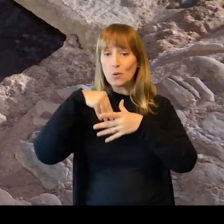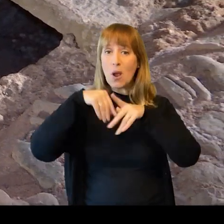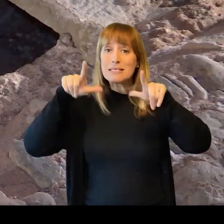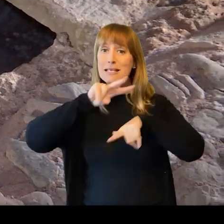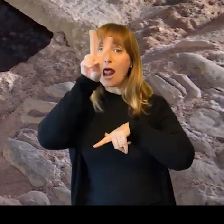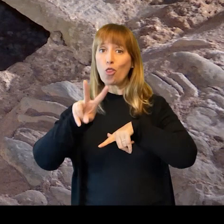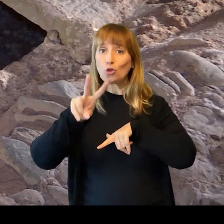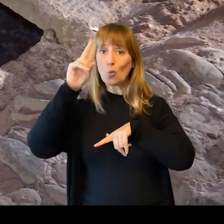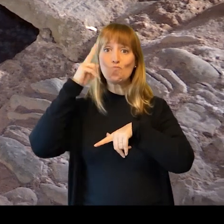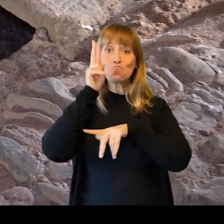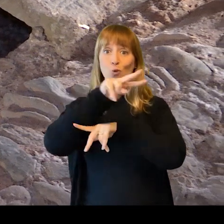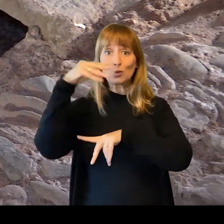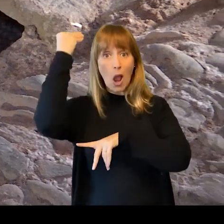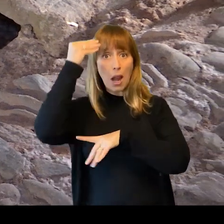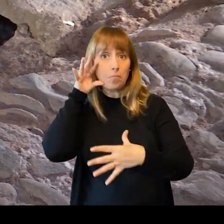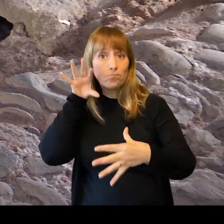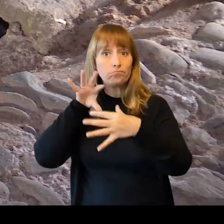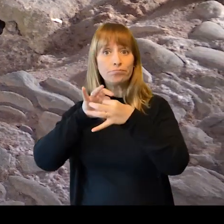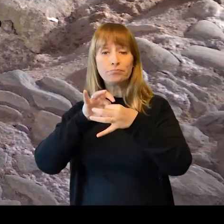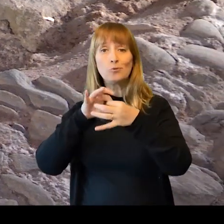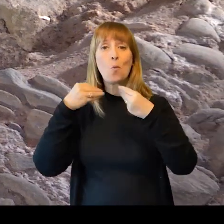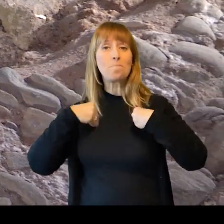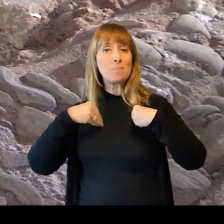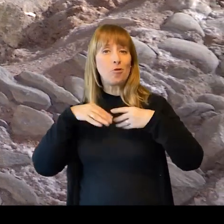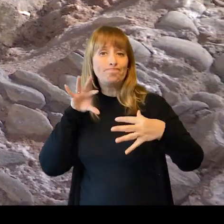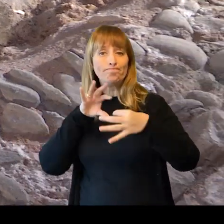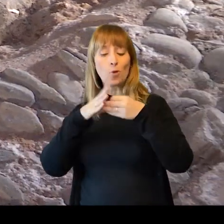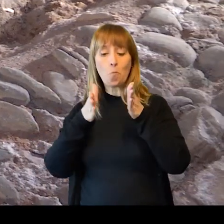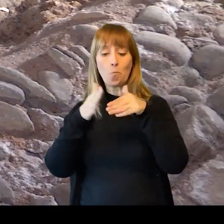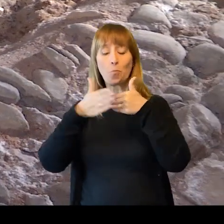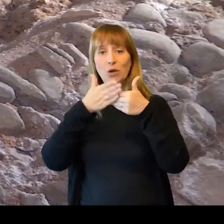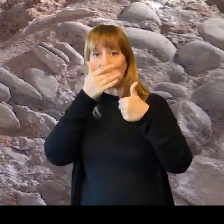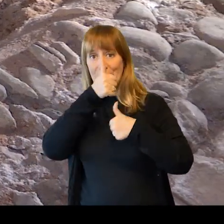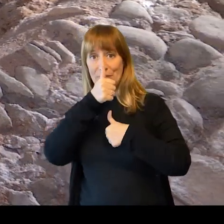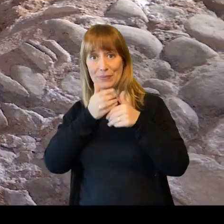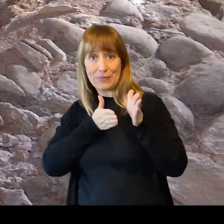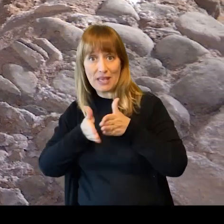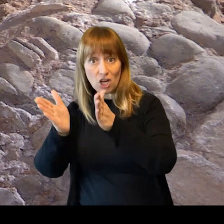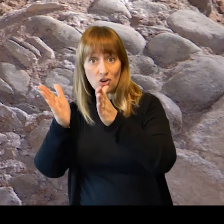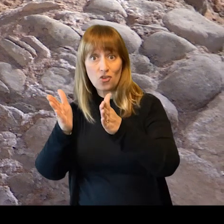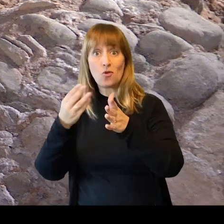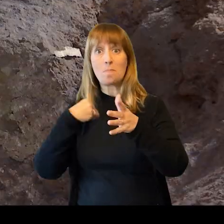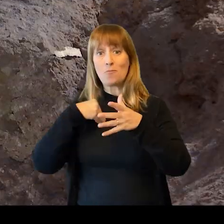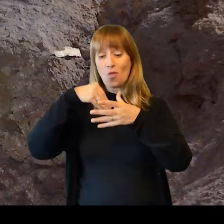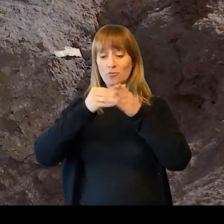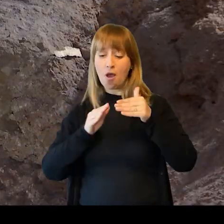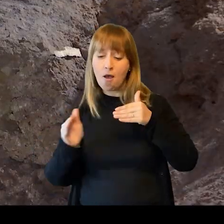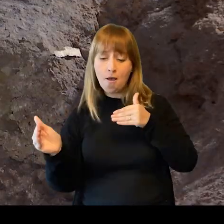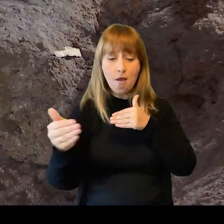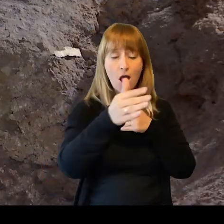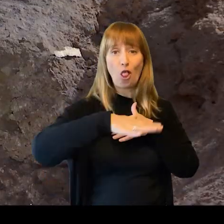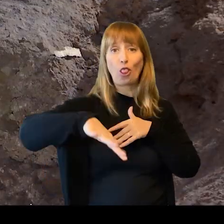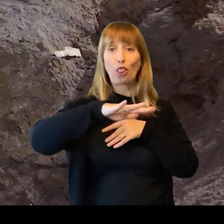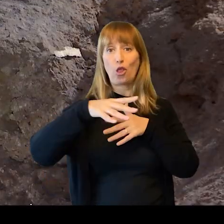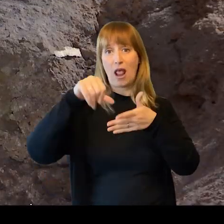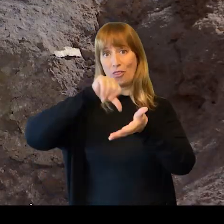2 del Museo de la Alhambra se corresponde con el ramal que se dirigía hacia la Puerta del Vino, continuando el trazado de la Medina hacia el barrio